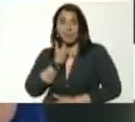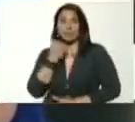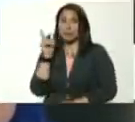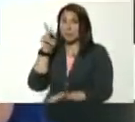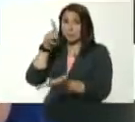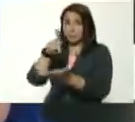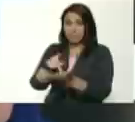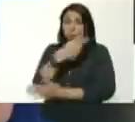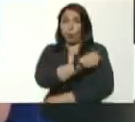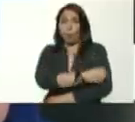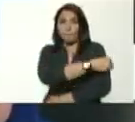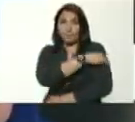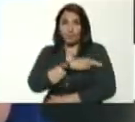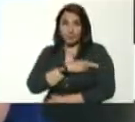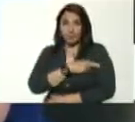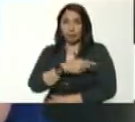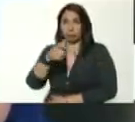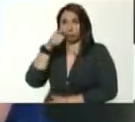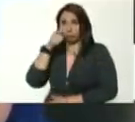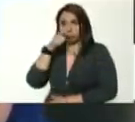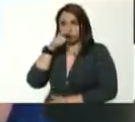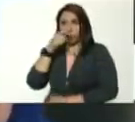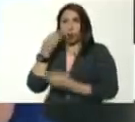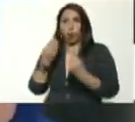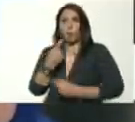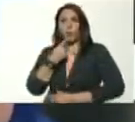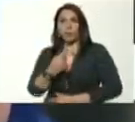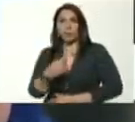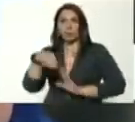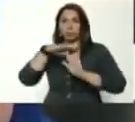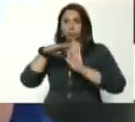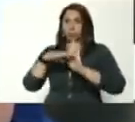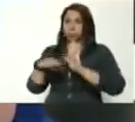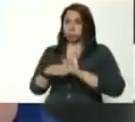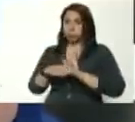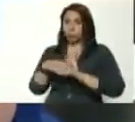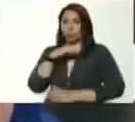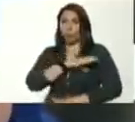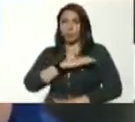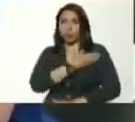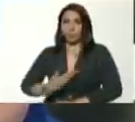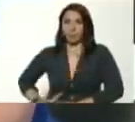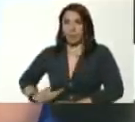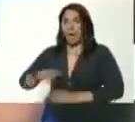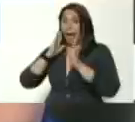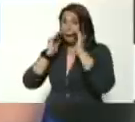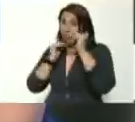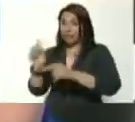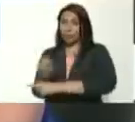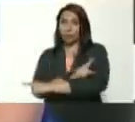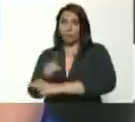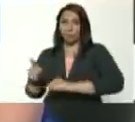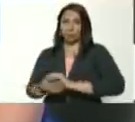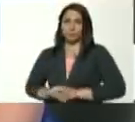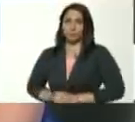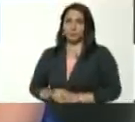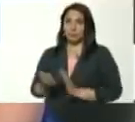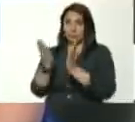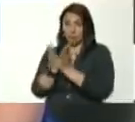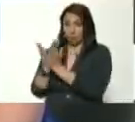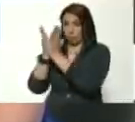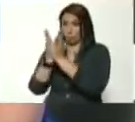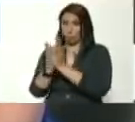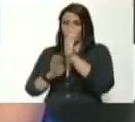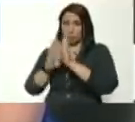Centinela, como es el protocolo de la Comisión Presidencial, para nosotros atenderlos de forma inmediata. Este estudio, presidente,